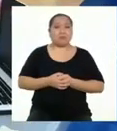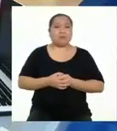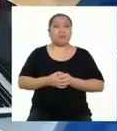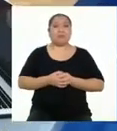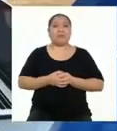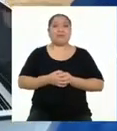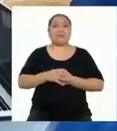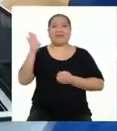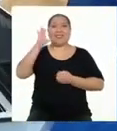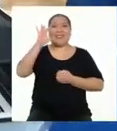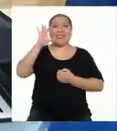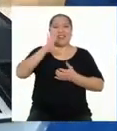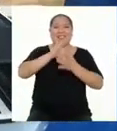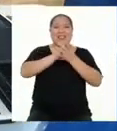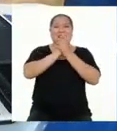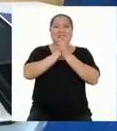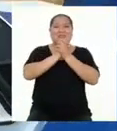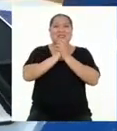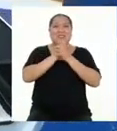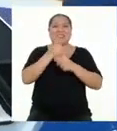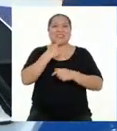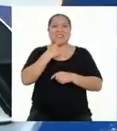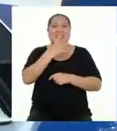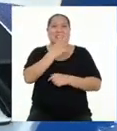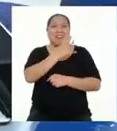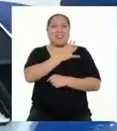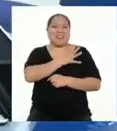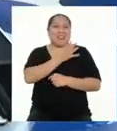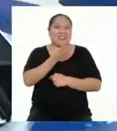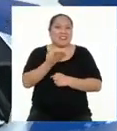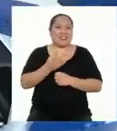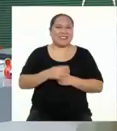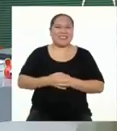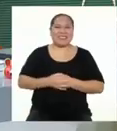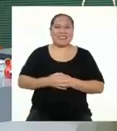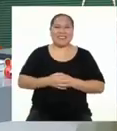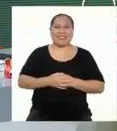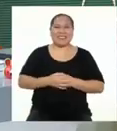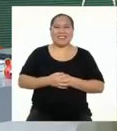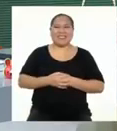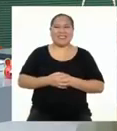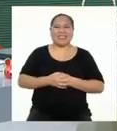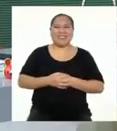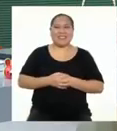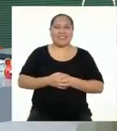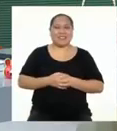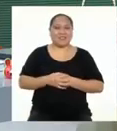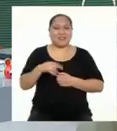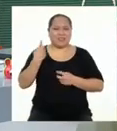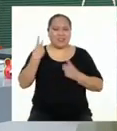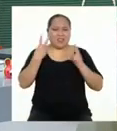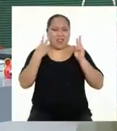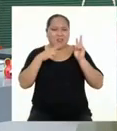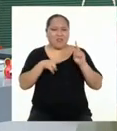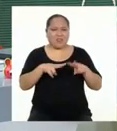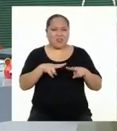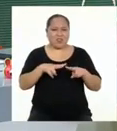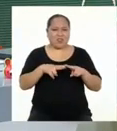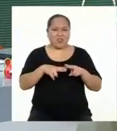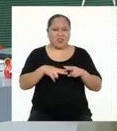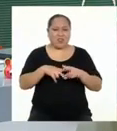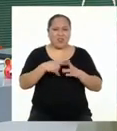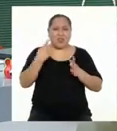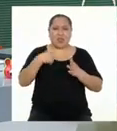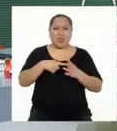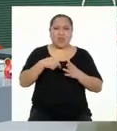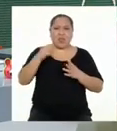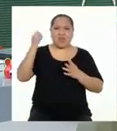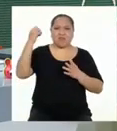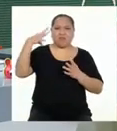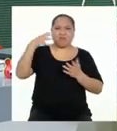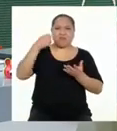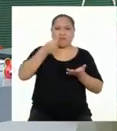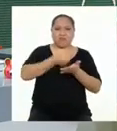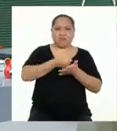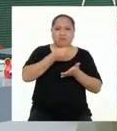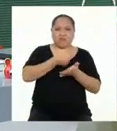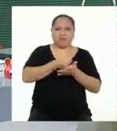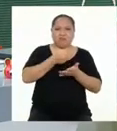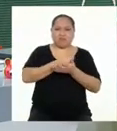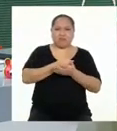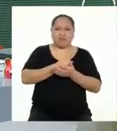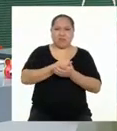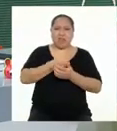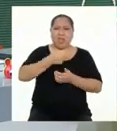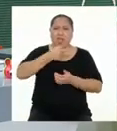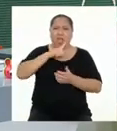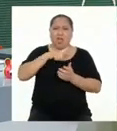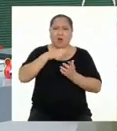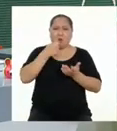Uy, hola amigos y amigas de cuarto de secundaria. ¿Se han dado cuenta que los recibos de luz y agua están saliendo